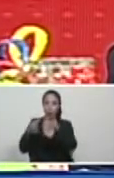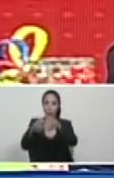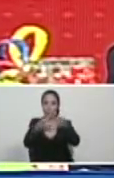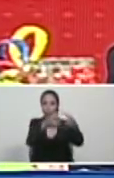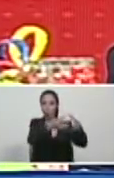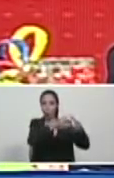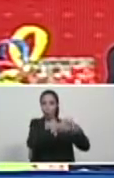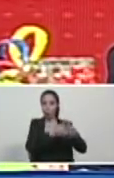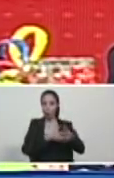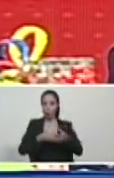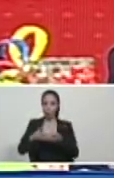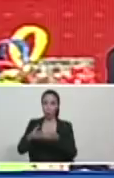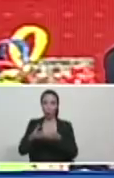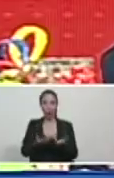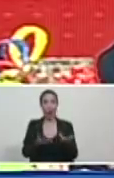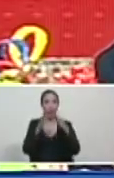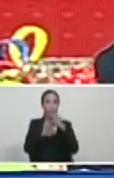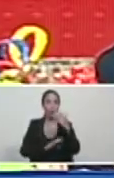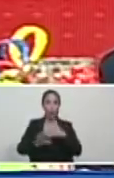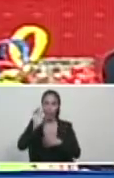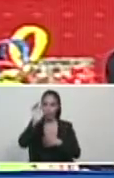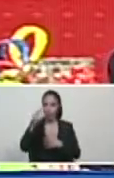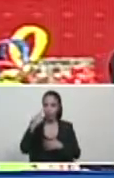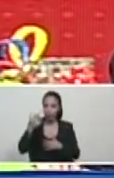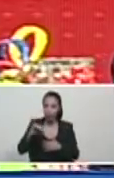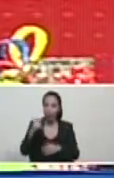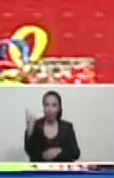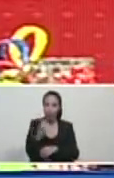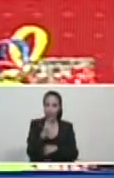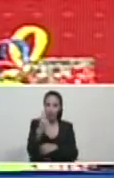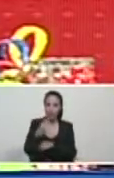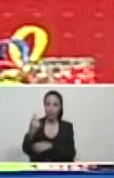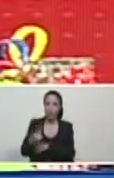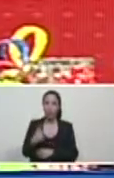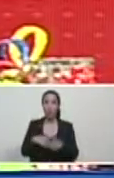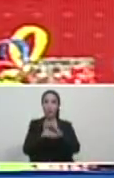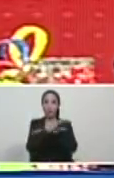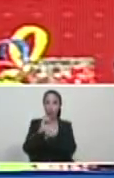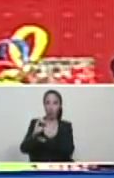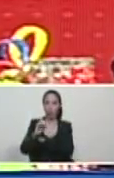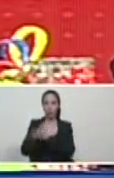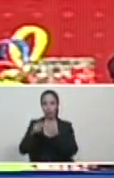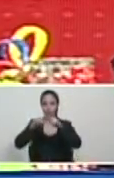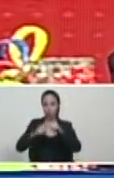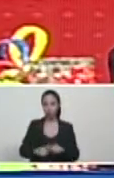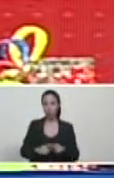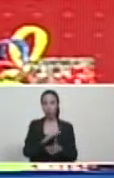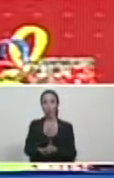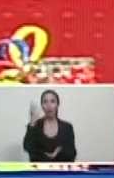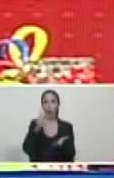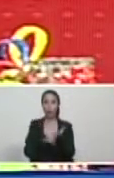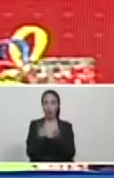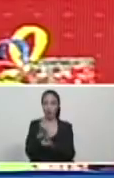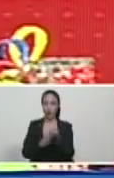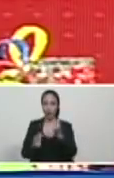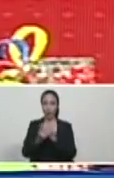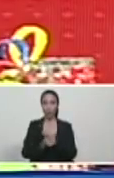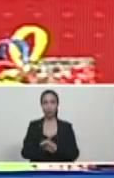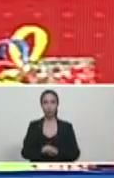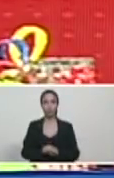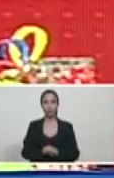en 50 lugares del país, bendecidos por esta